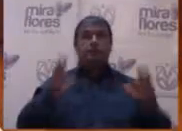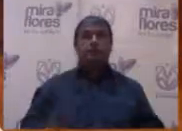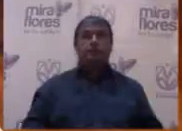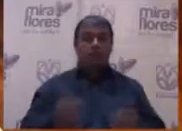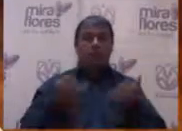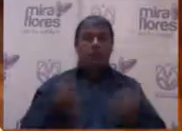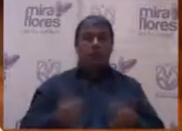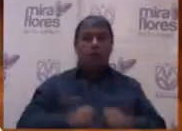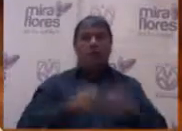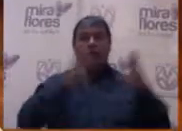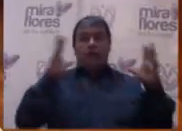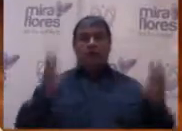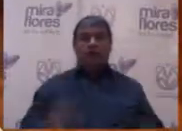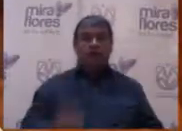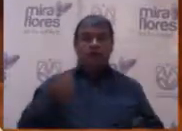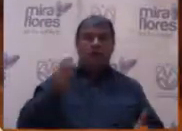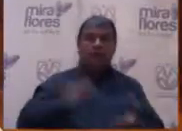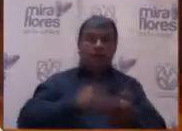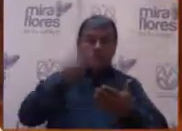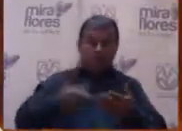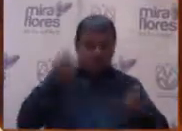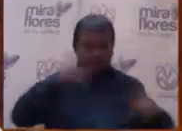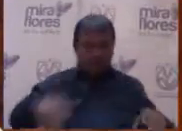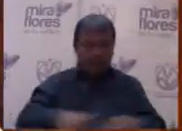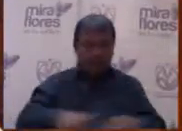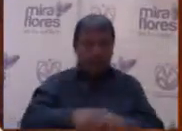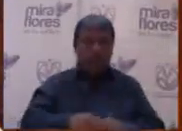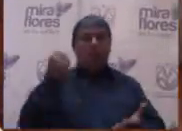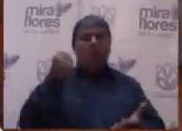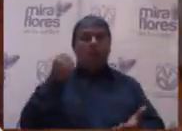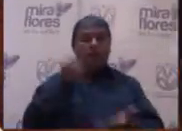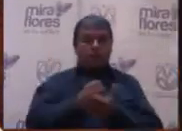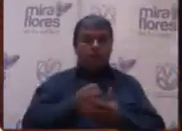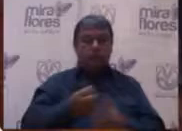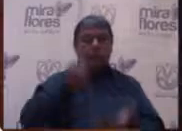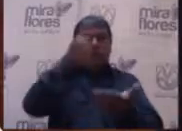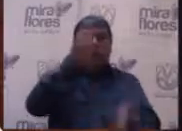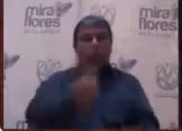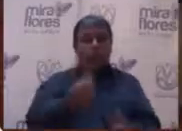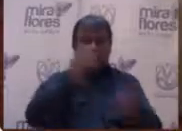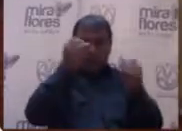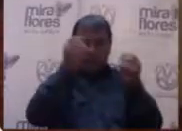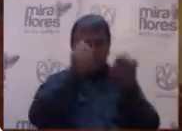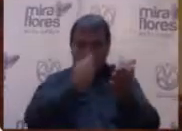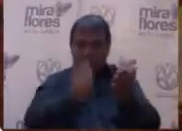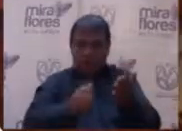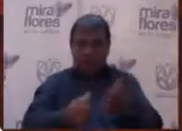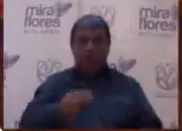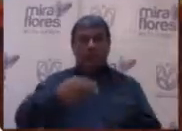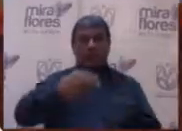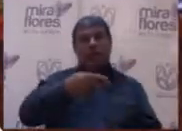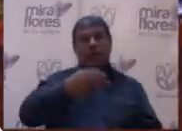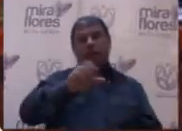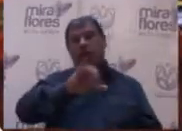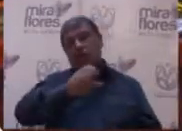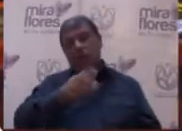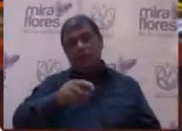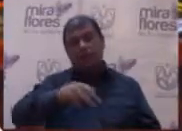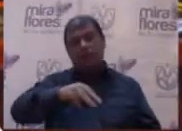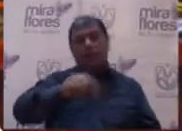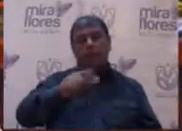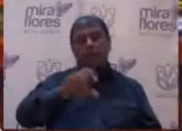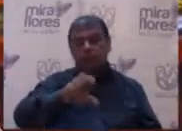Orden del día. Proyecto de acuerdo de consejo que aprueba la donación de una escultura del niño héroe Manuel Bonilla, ofrecida